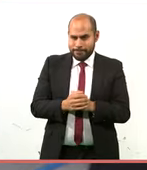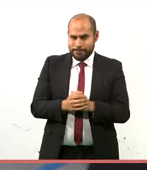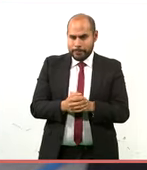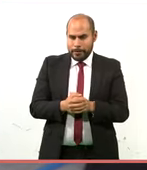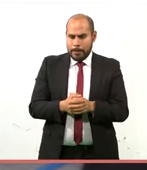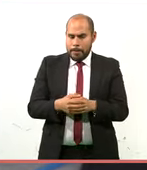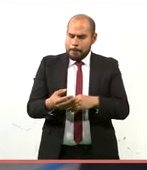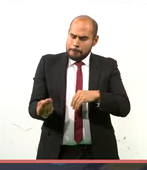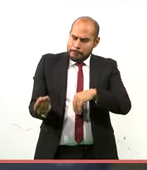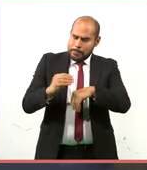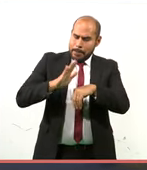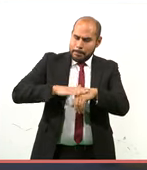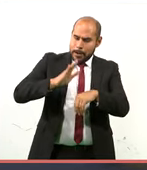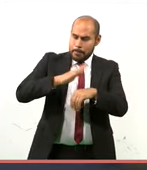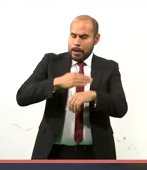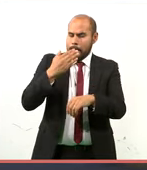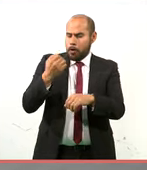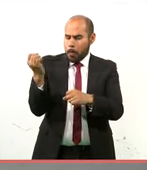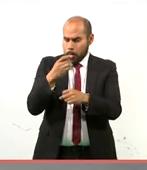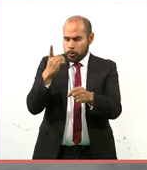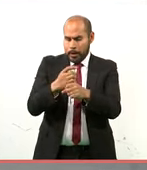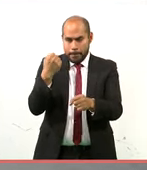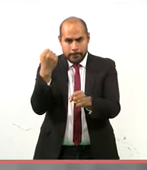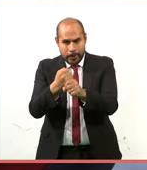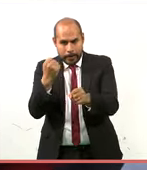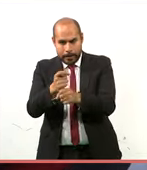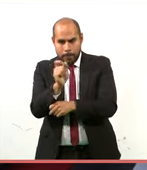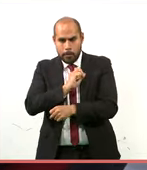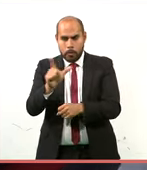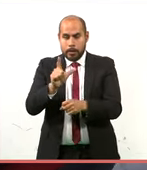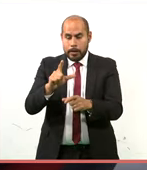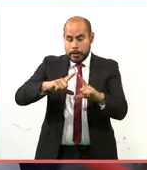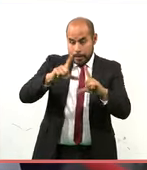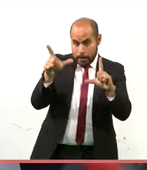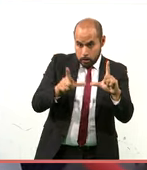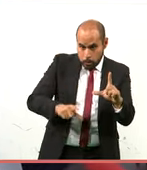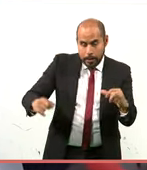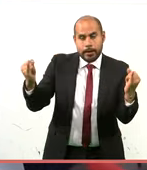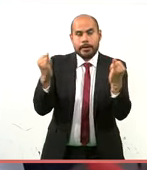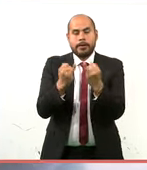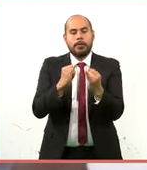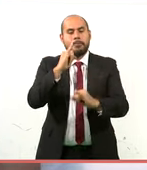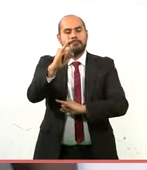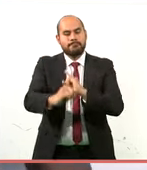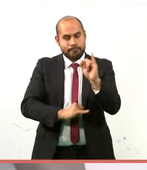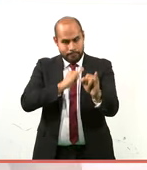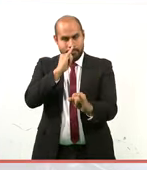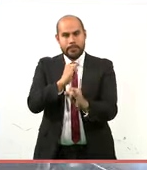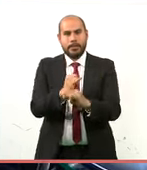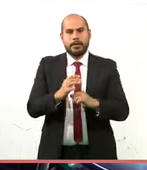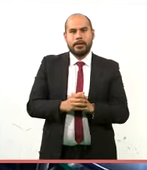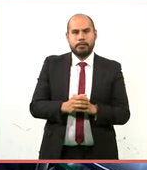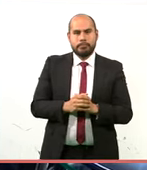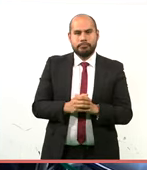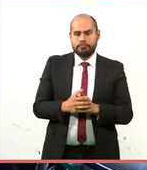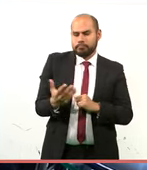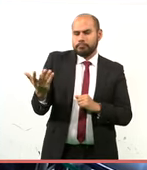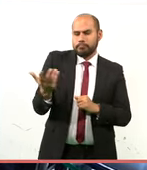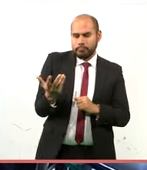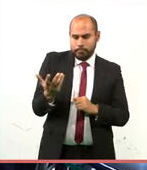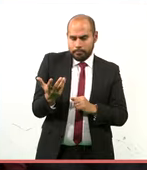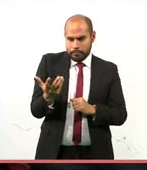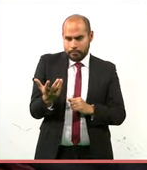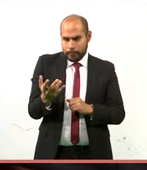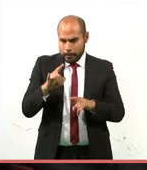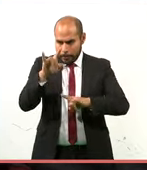las oportunidades de prácticas profesionales, tanto en el ámbito nacional como en el internacional. Se realiza la Feria